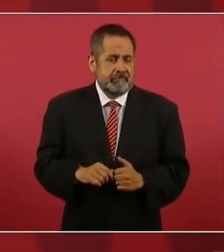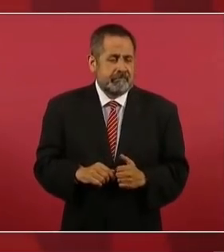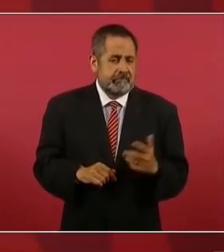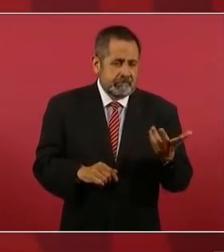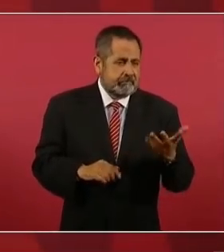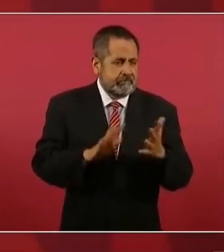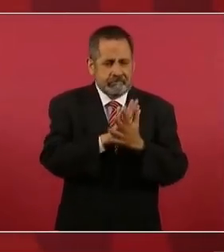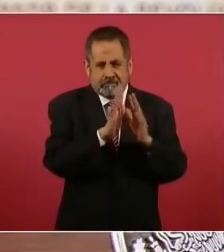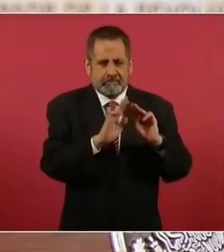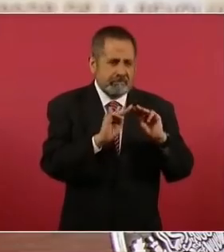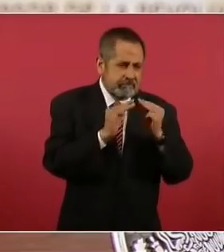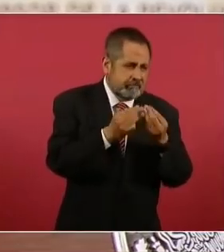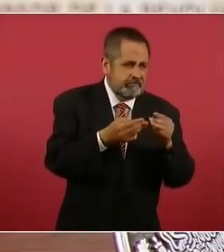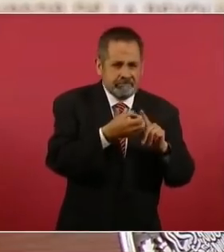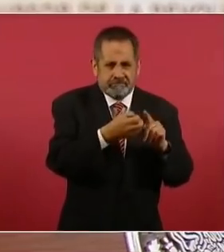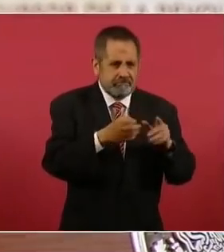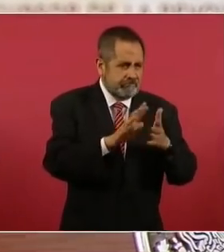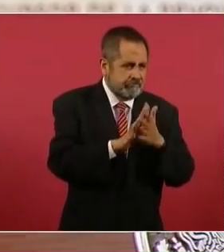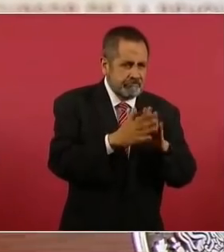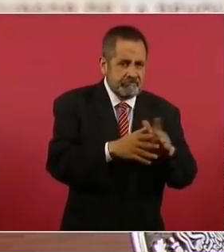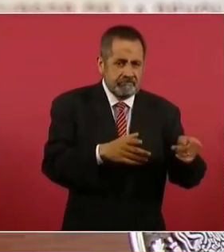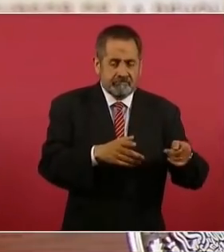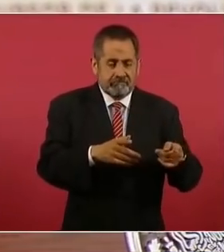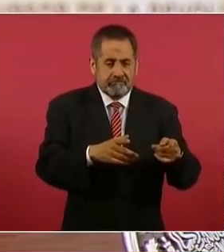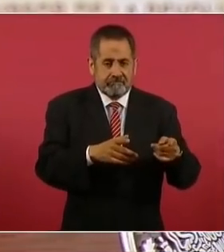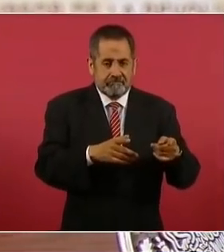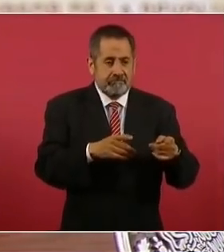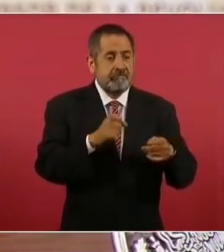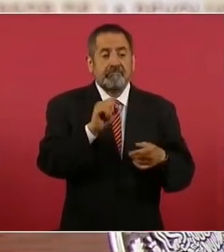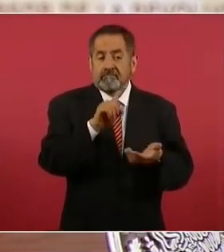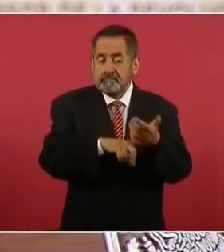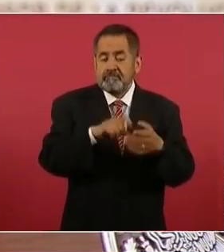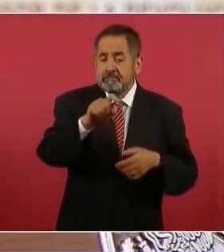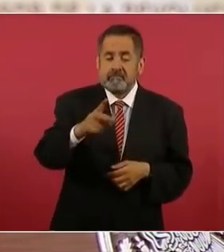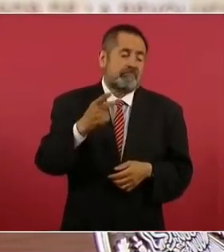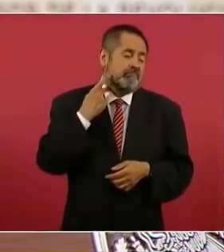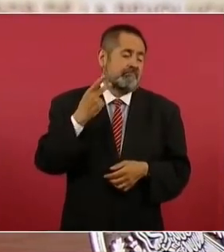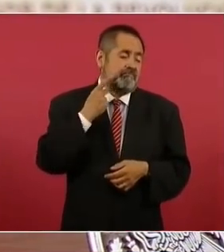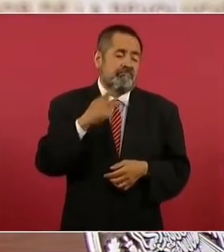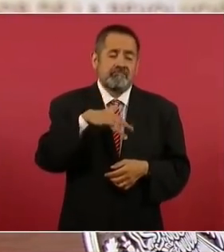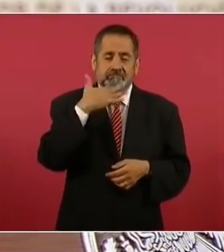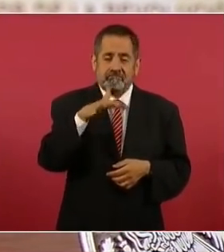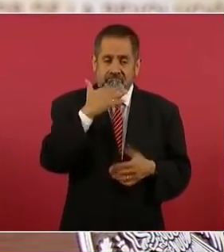a la delincuencia organizada y a la delincuencia de cuello blanco.